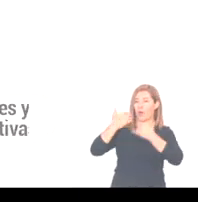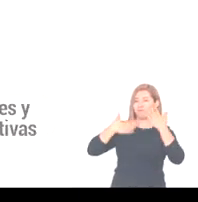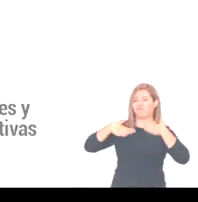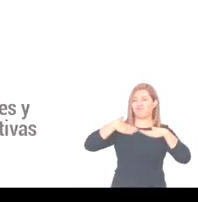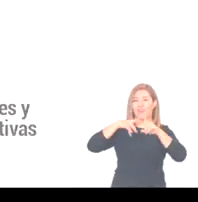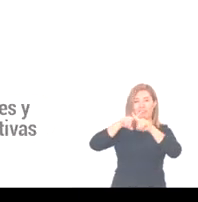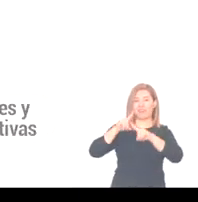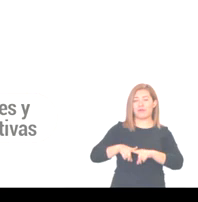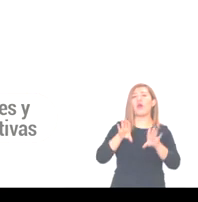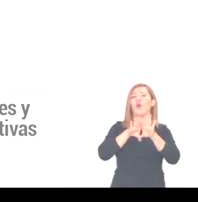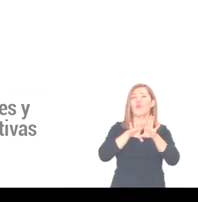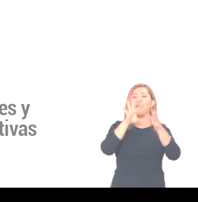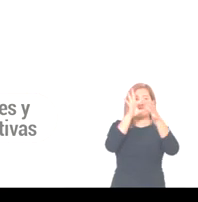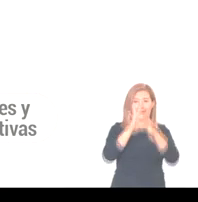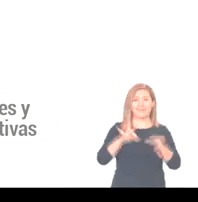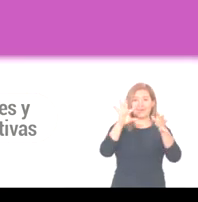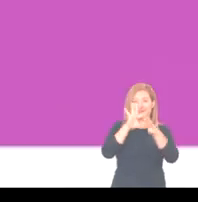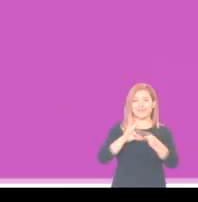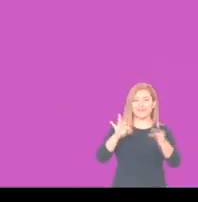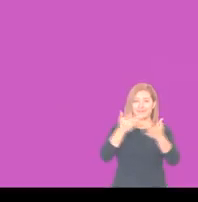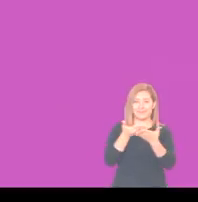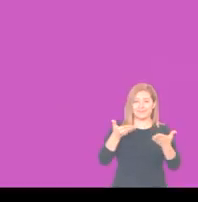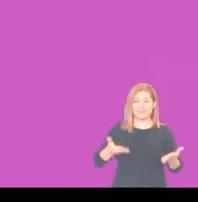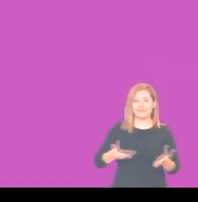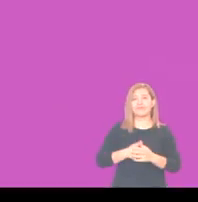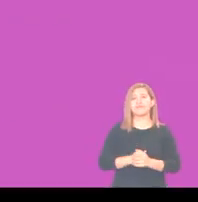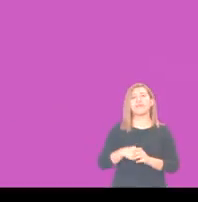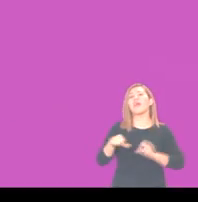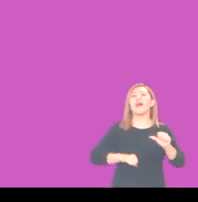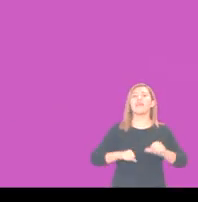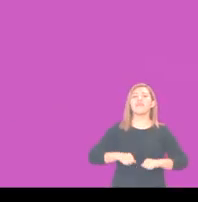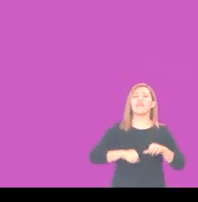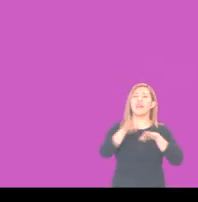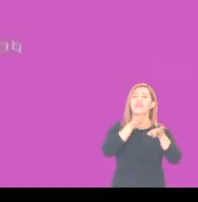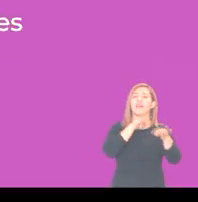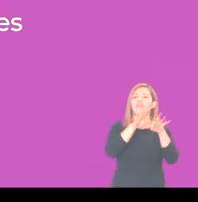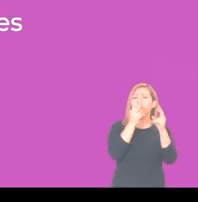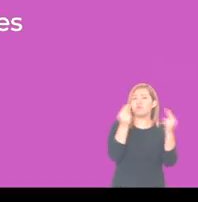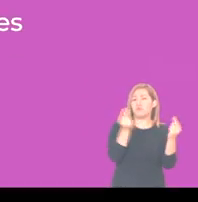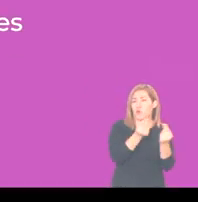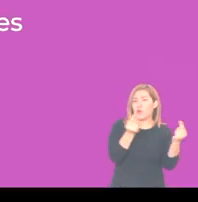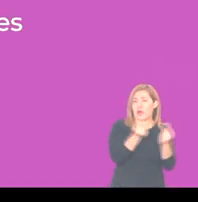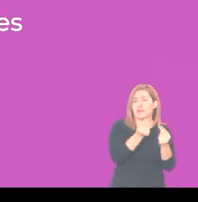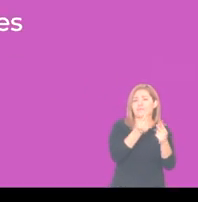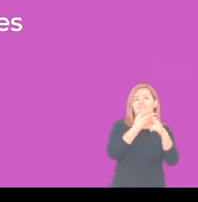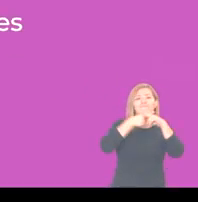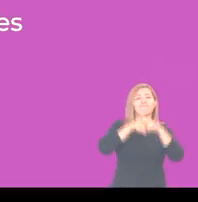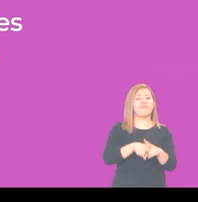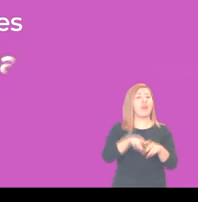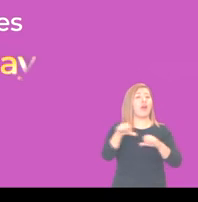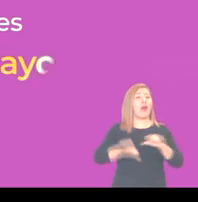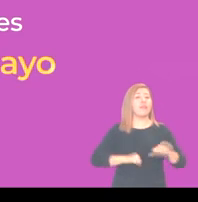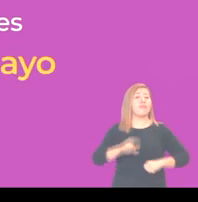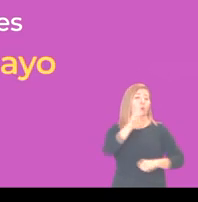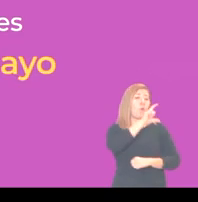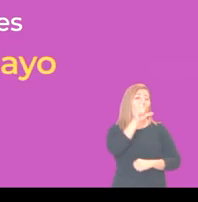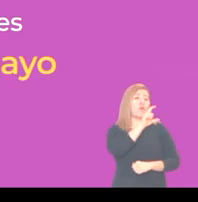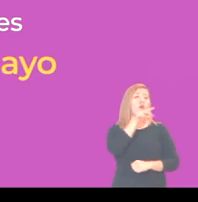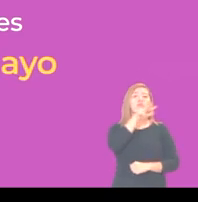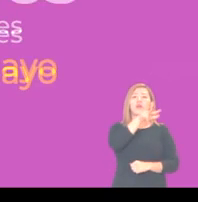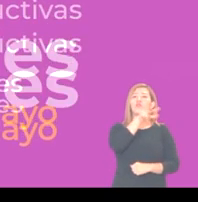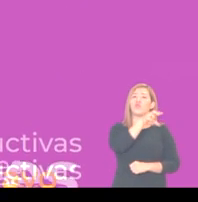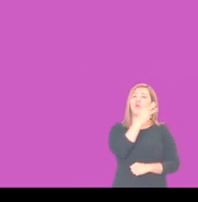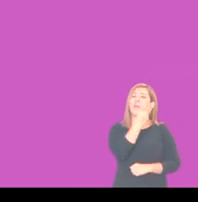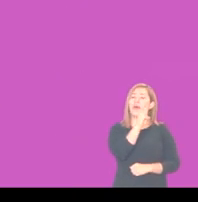recreativas será de la siguiente manera. Las actividades productivas esenciales iniciaron actividades desde el 18